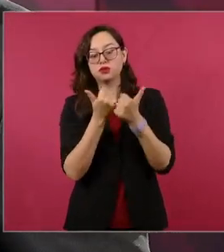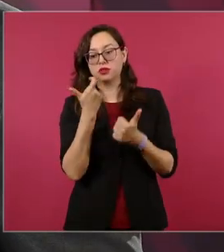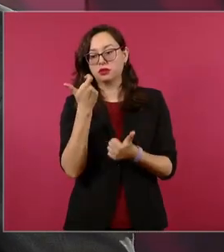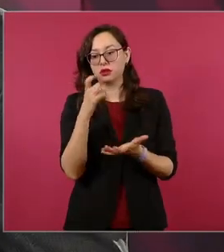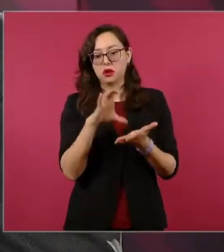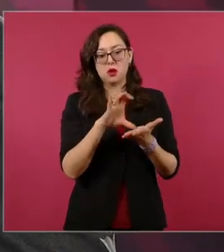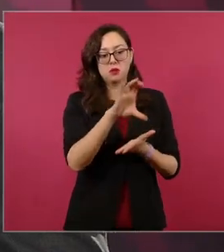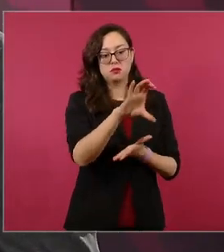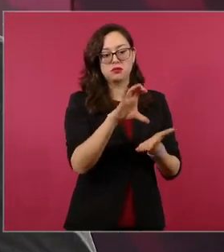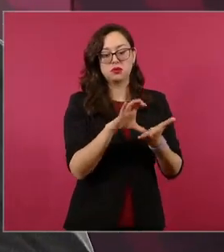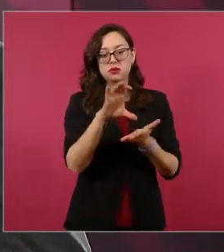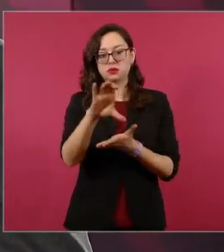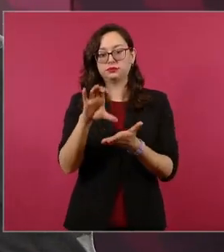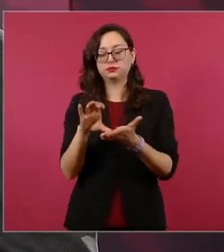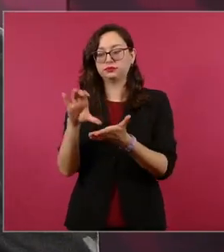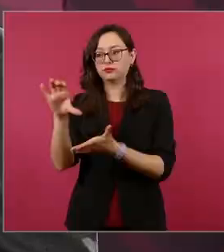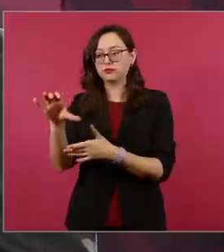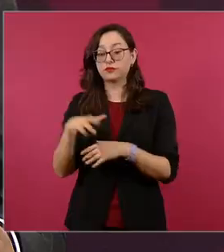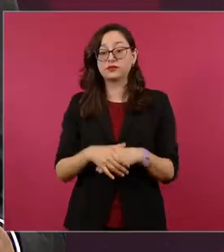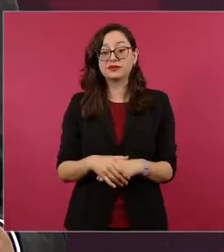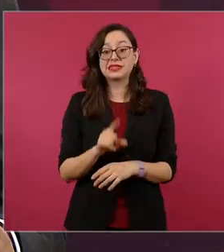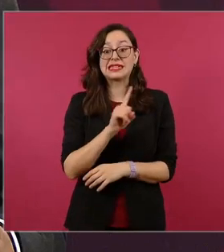en 170,000 escuelas.